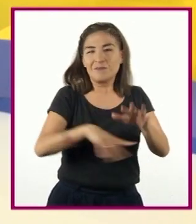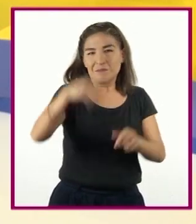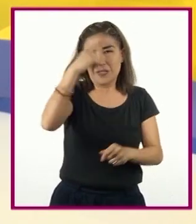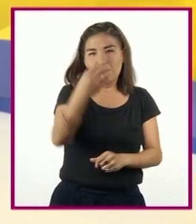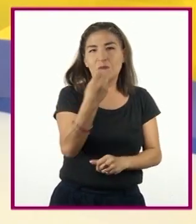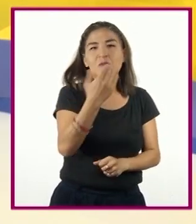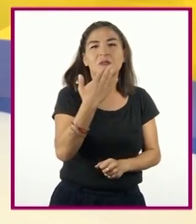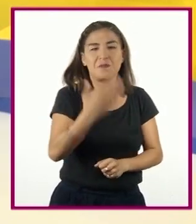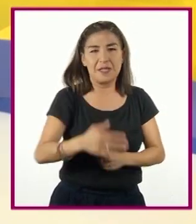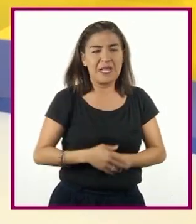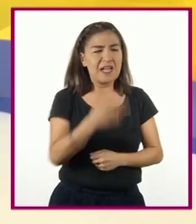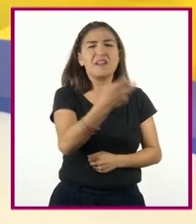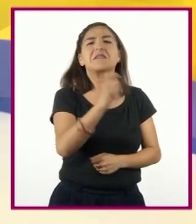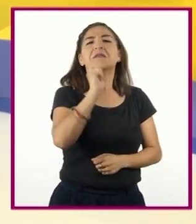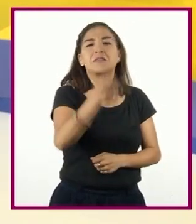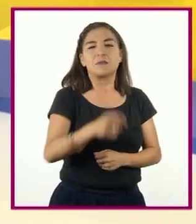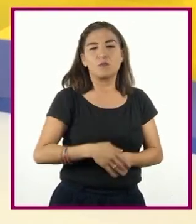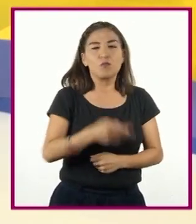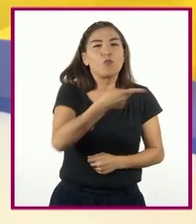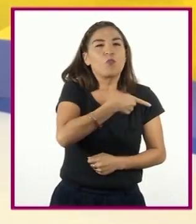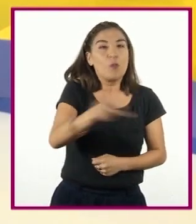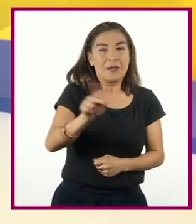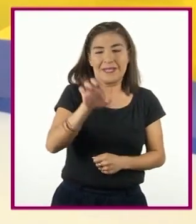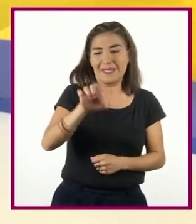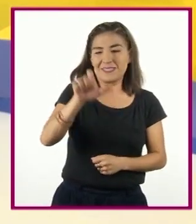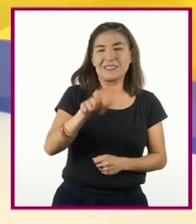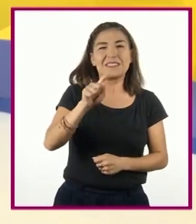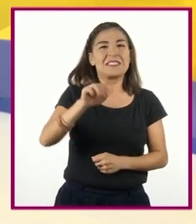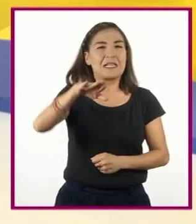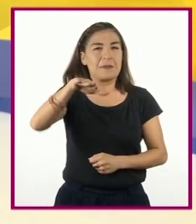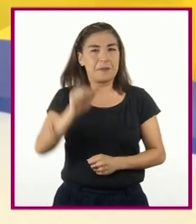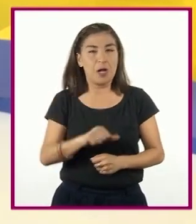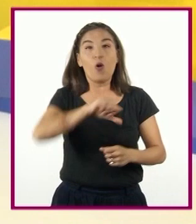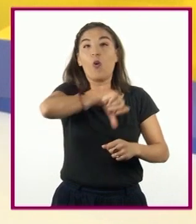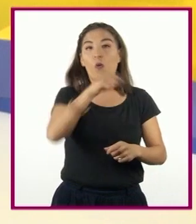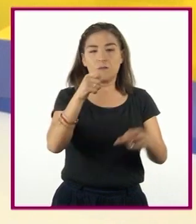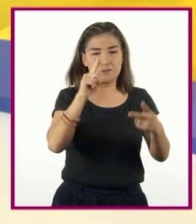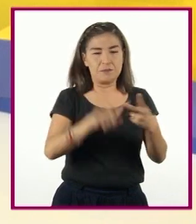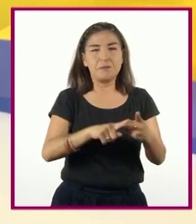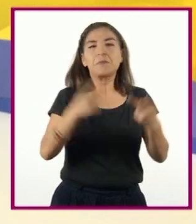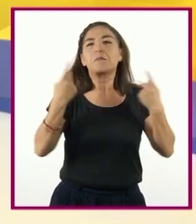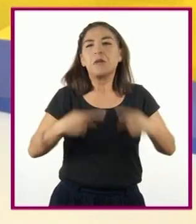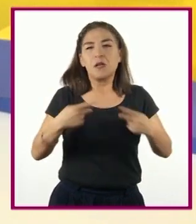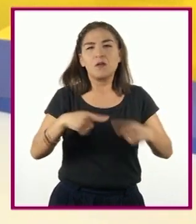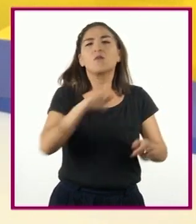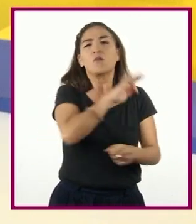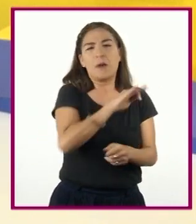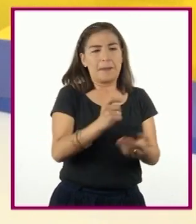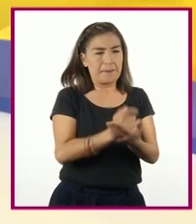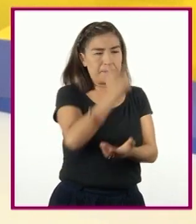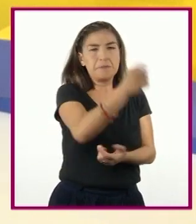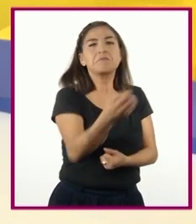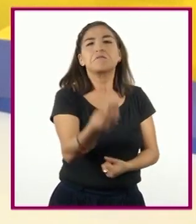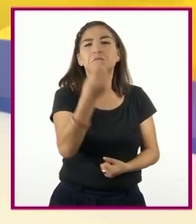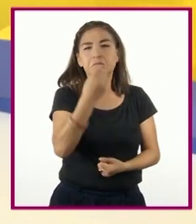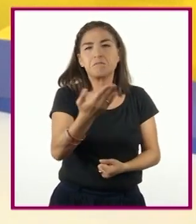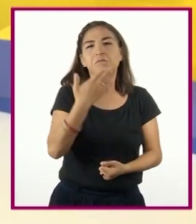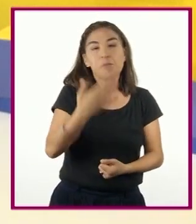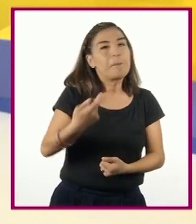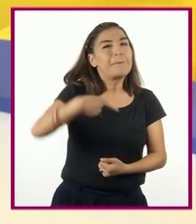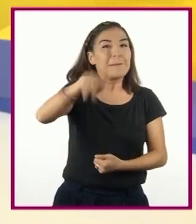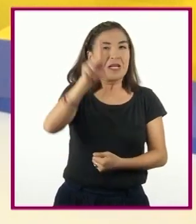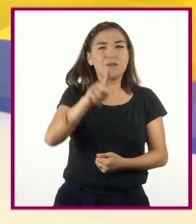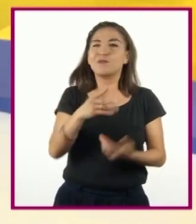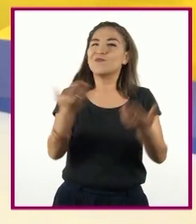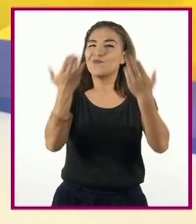alimentarias. Esto se conoce como pobreza extrema. Otras personas pueden satisfacer sus necesidades de alimentación, pero